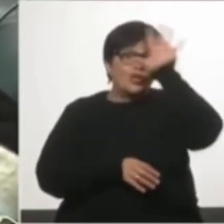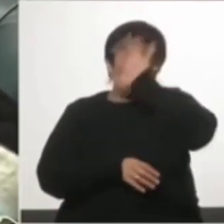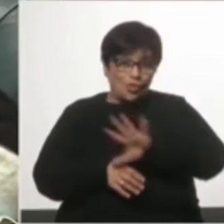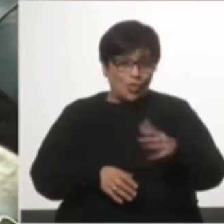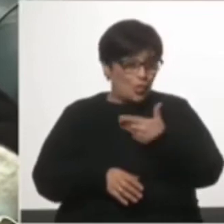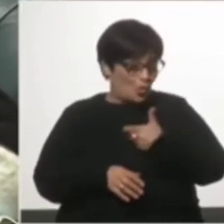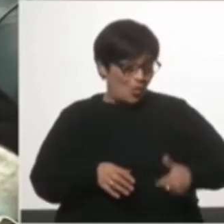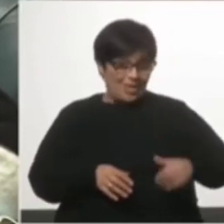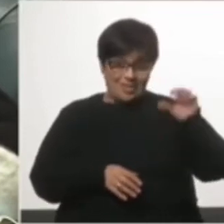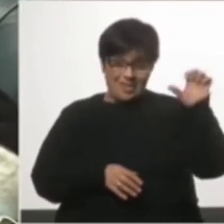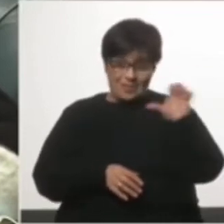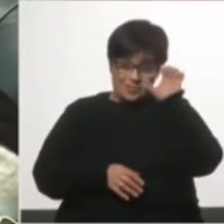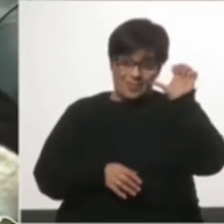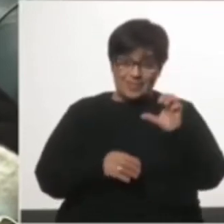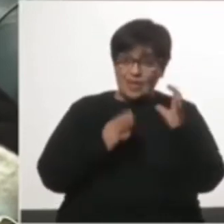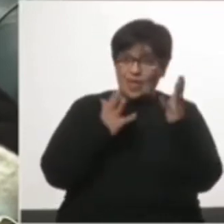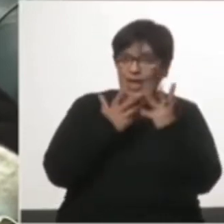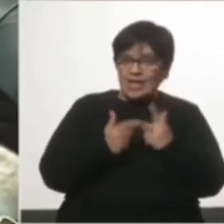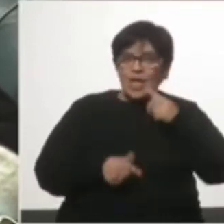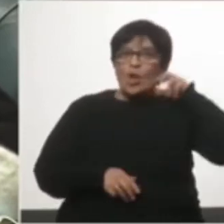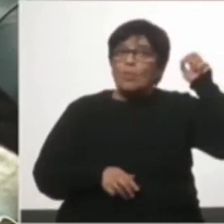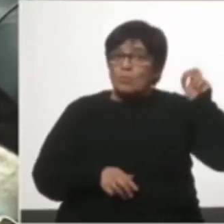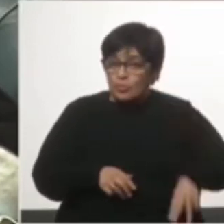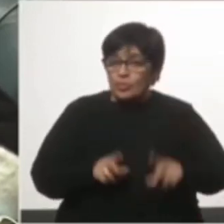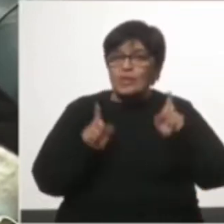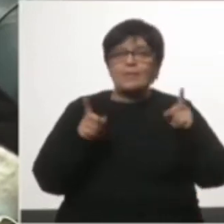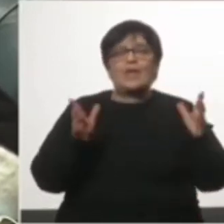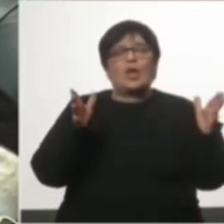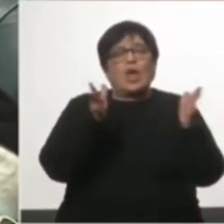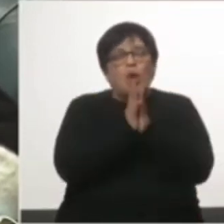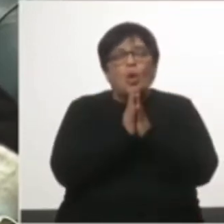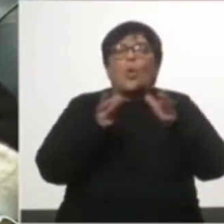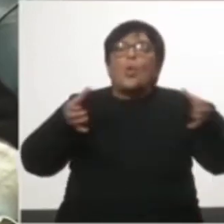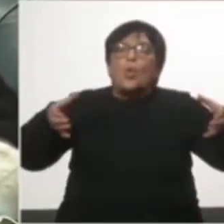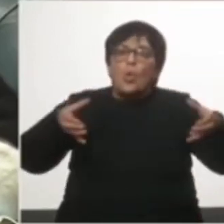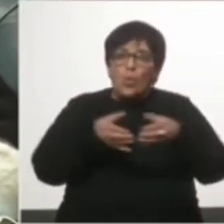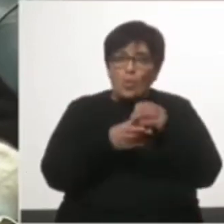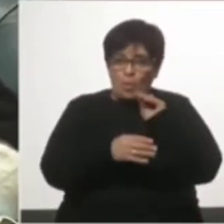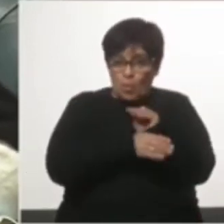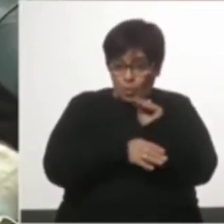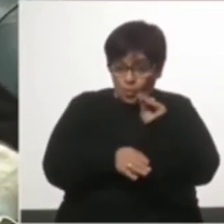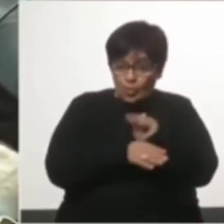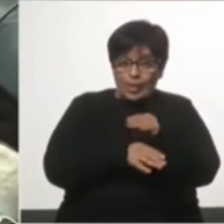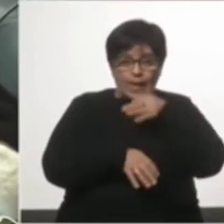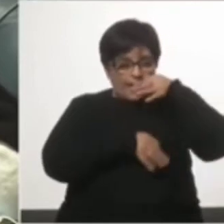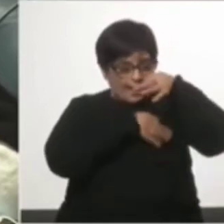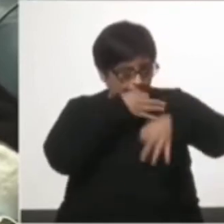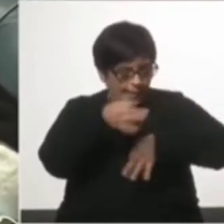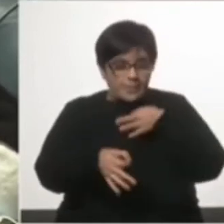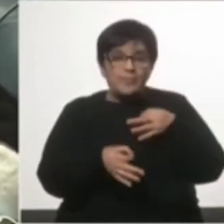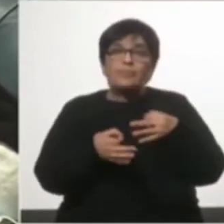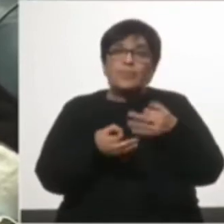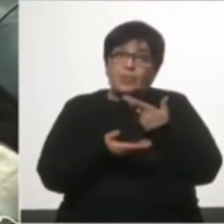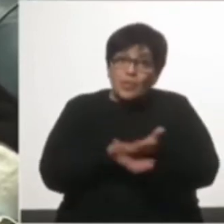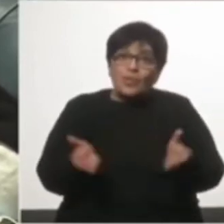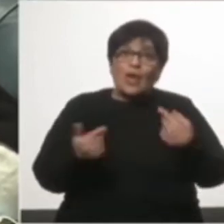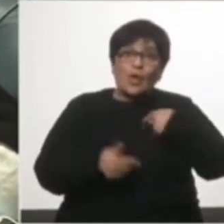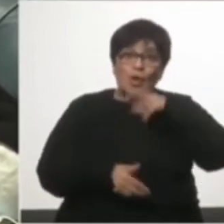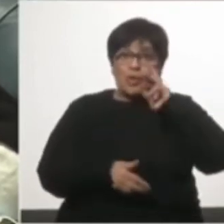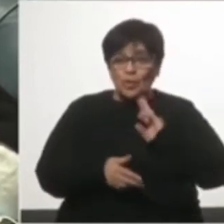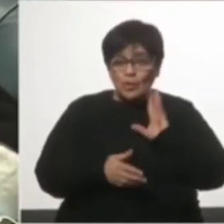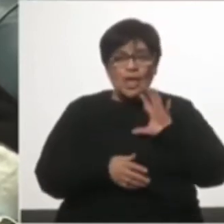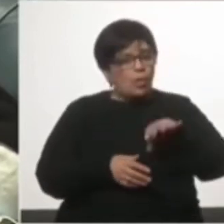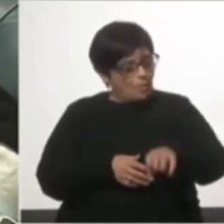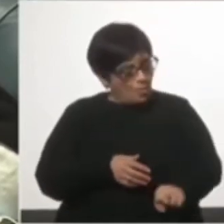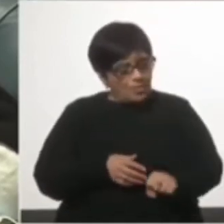empresarios, las organizaciones civiles, las religiosas, las culturales, han expresado en acciones un